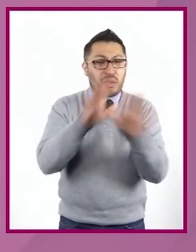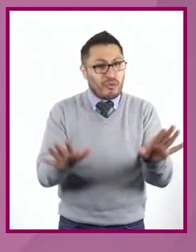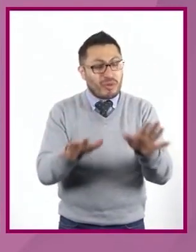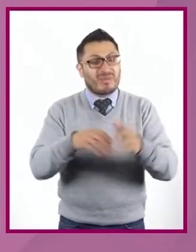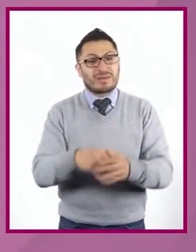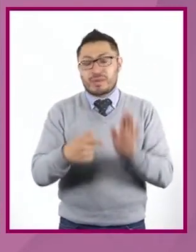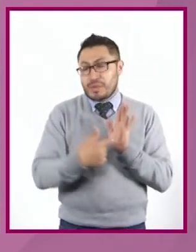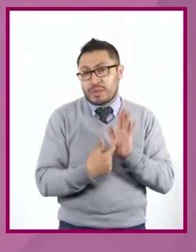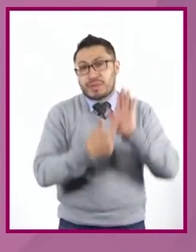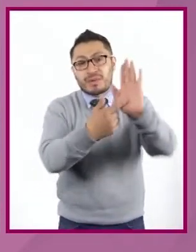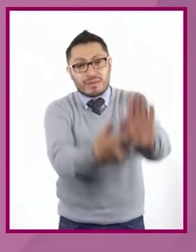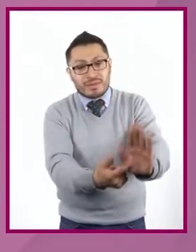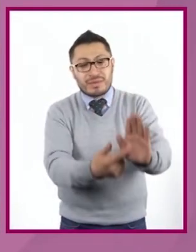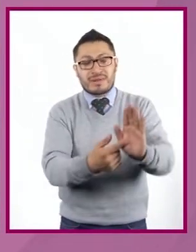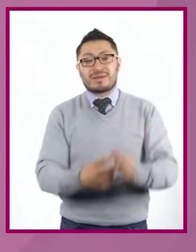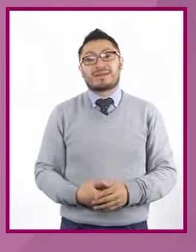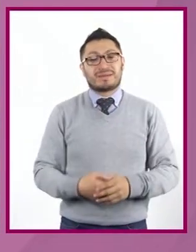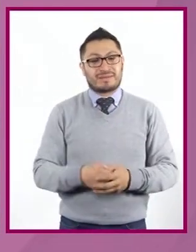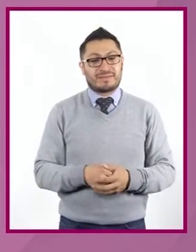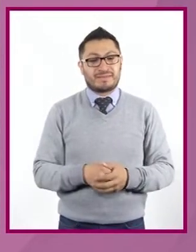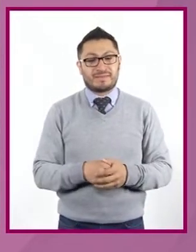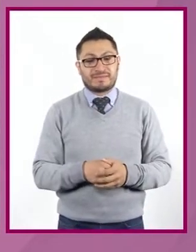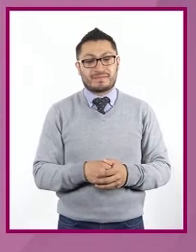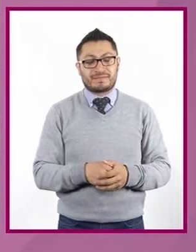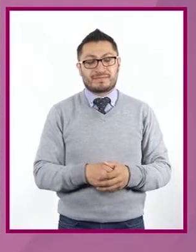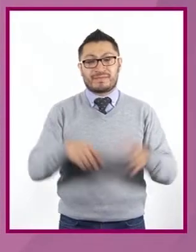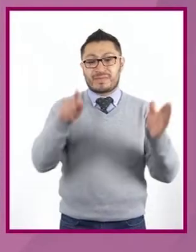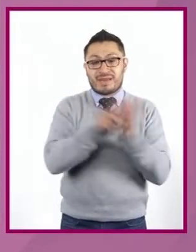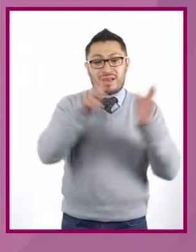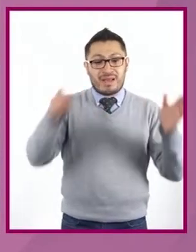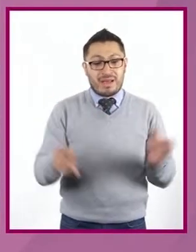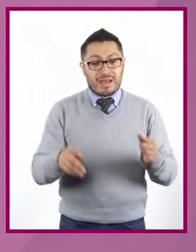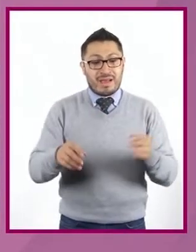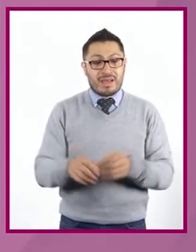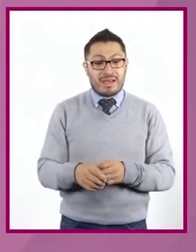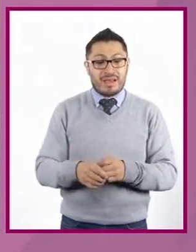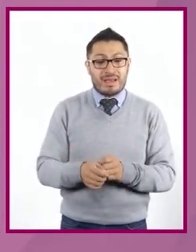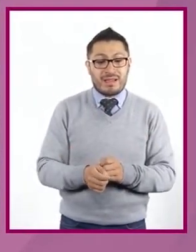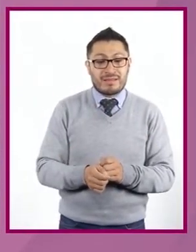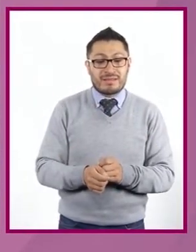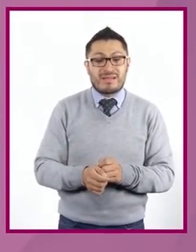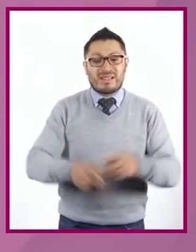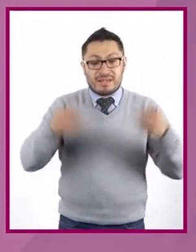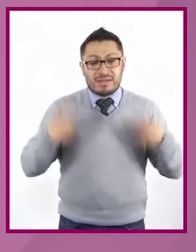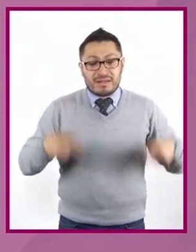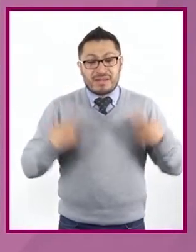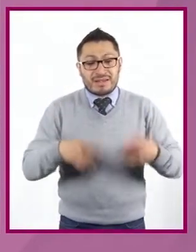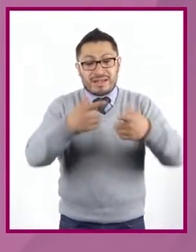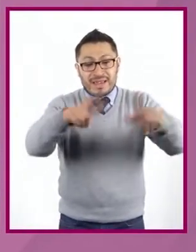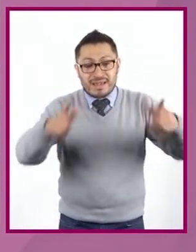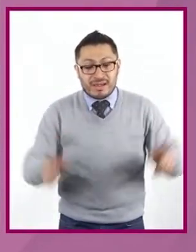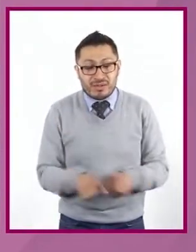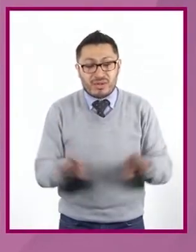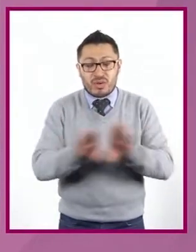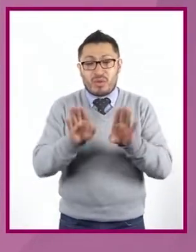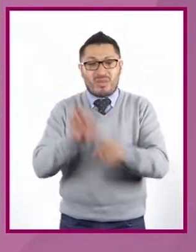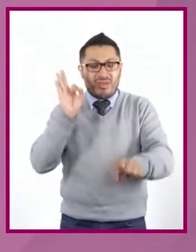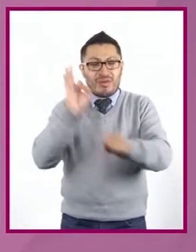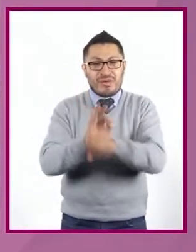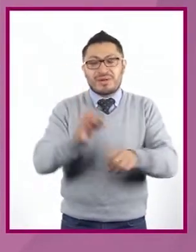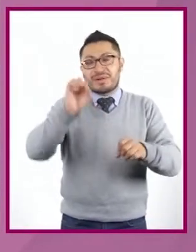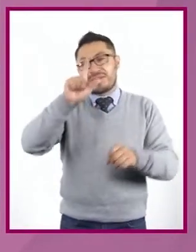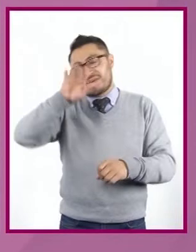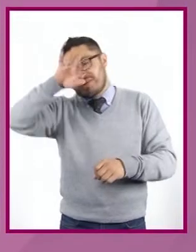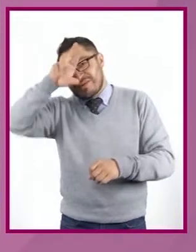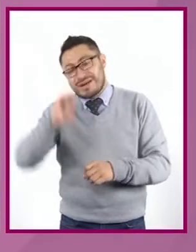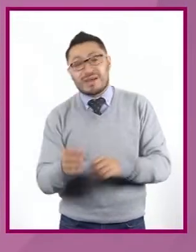para muestra, un botón. El asedio de los laguneros en la meta defendida por Alfredo Saldívar fue constante